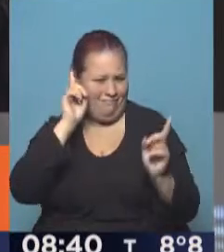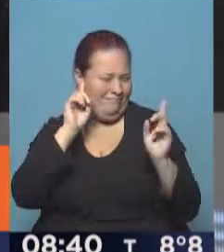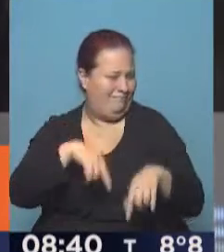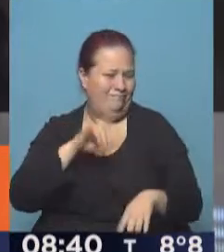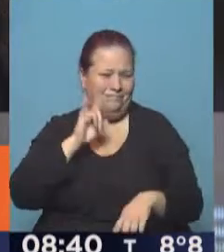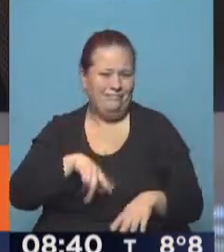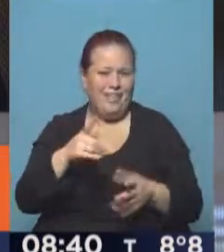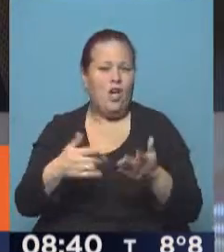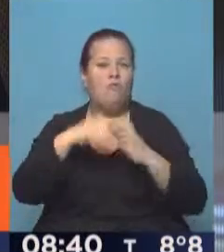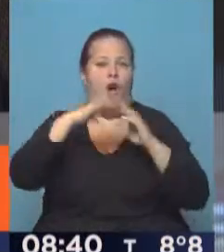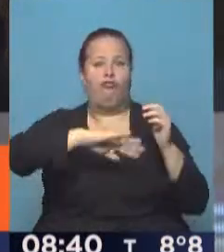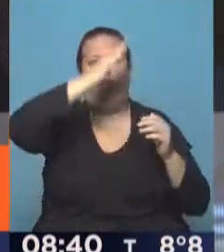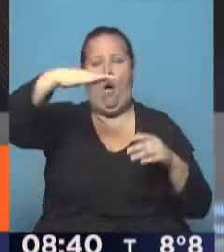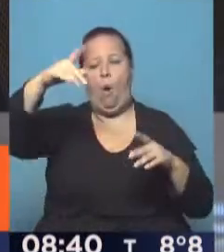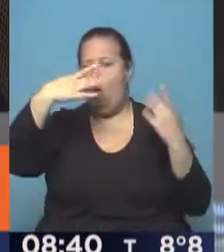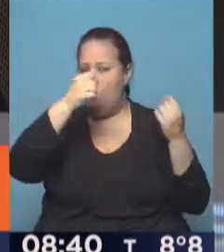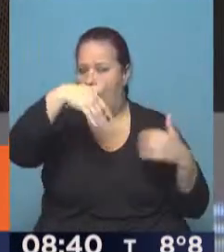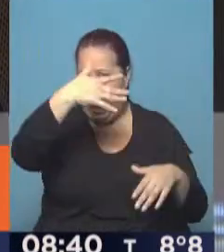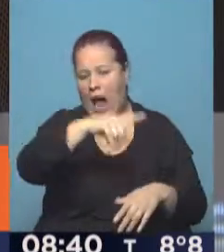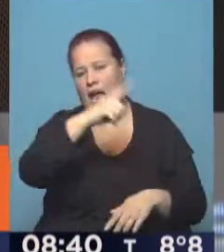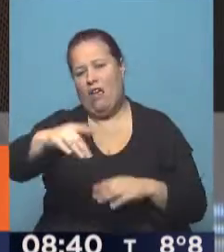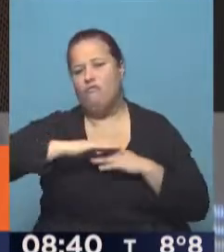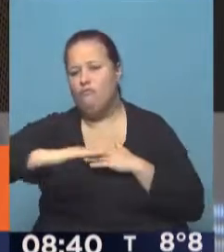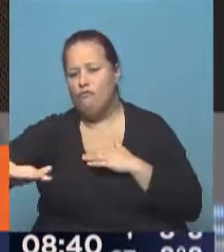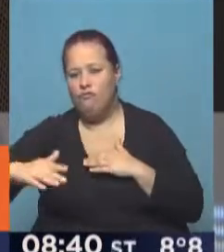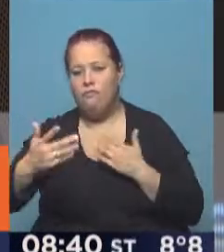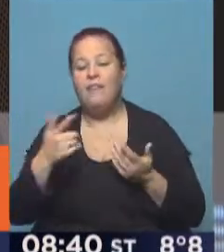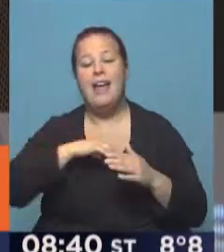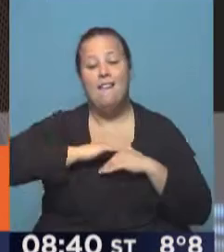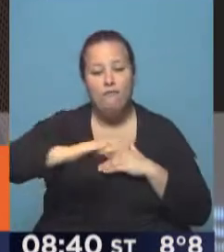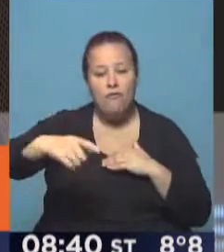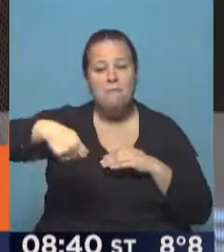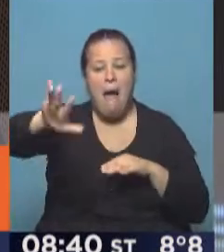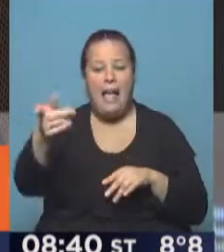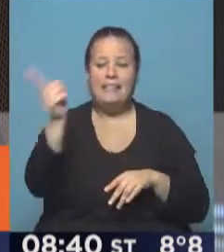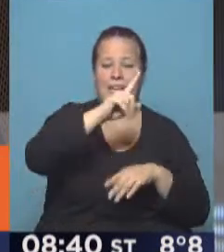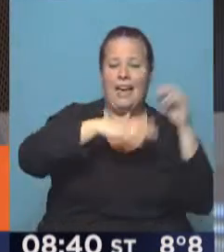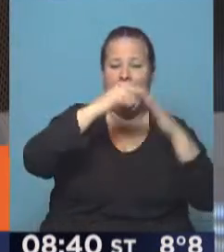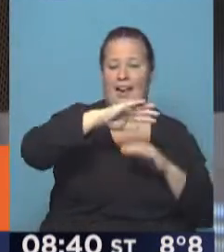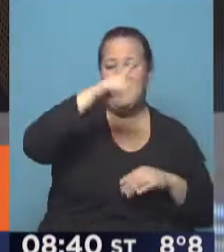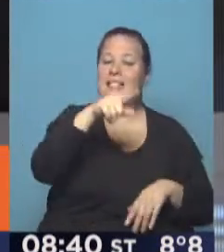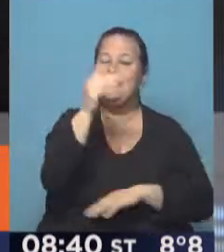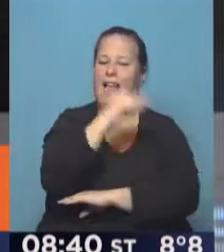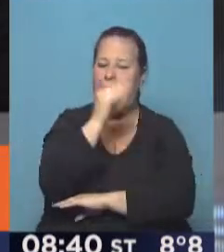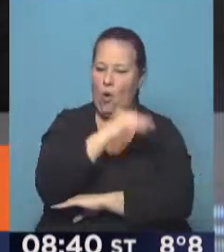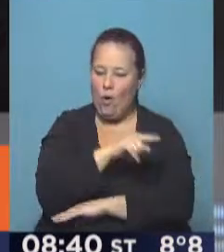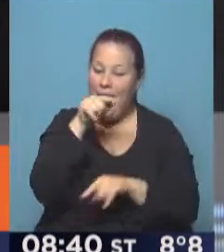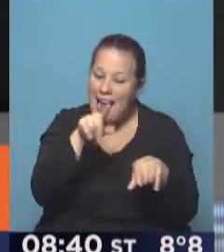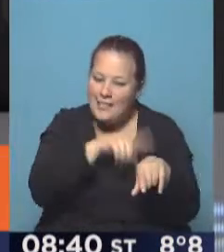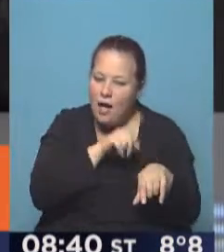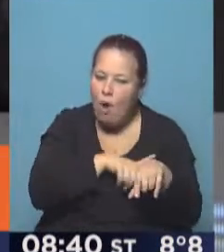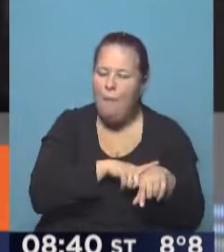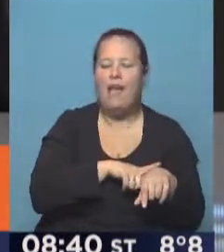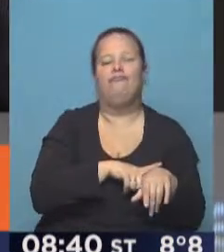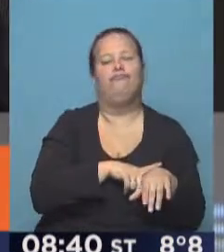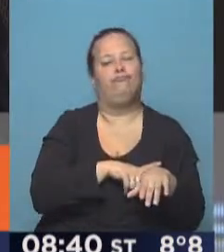es construir en la alta montaña y otra cosa es construir en la llanura. Bueno, el de la llanura costaba muchísimo más en la provincia de Santa Cruz. Ya desde esa época